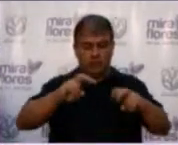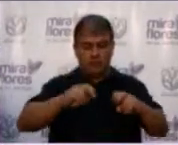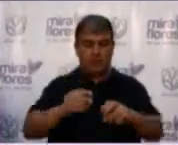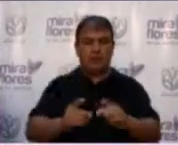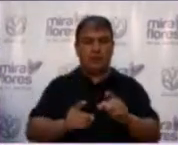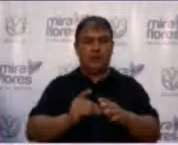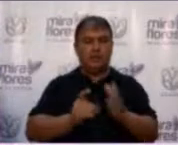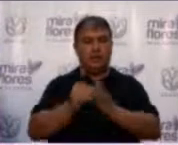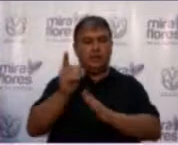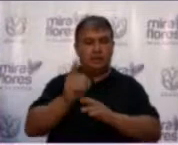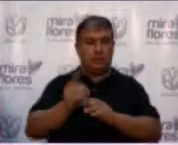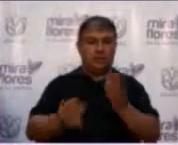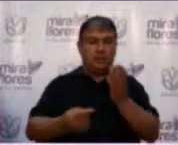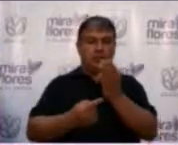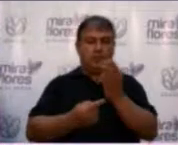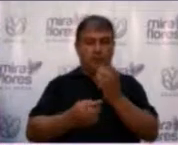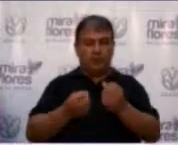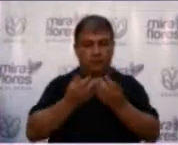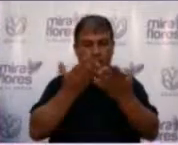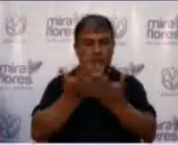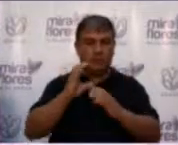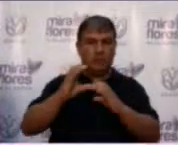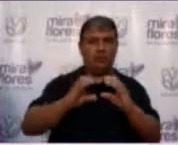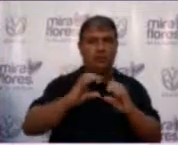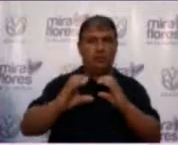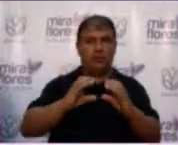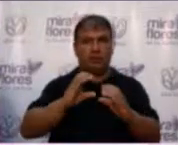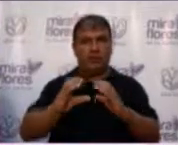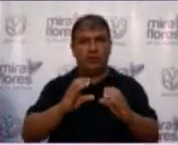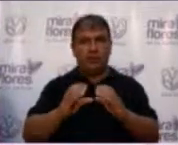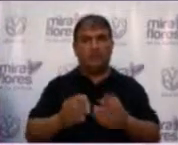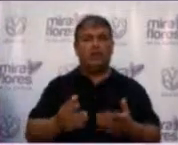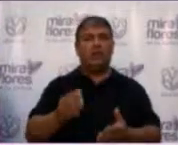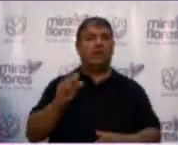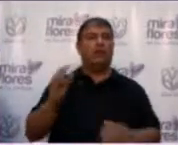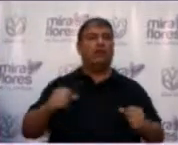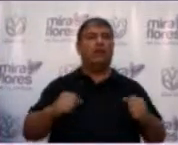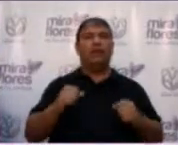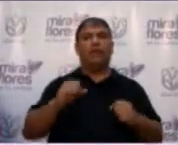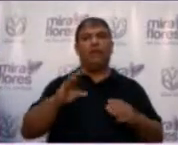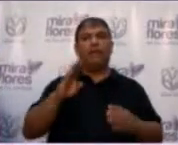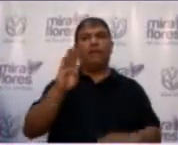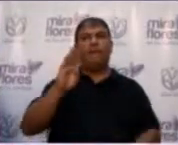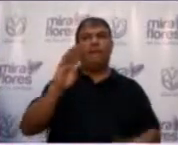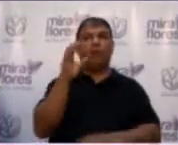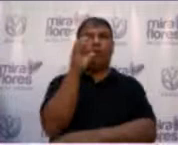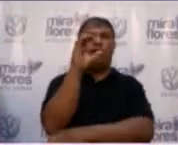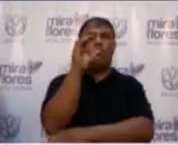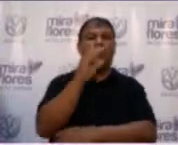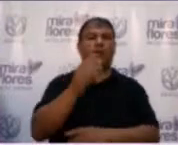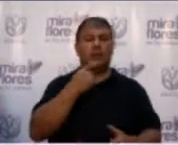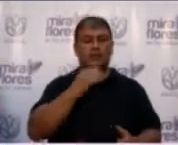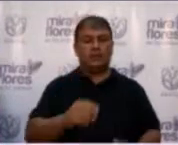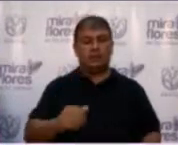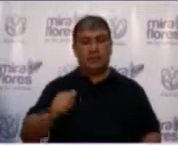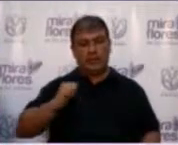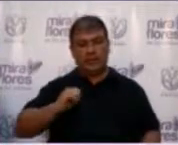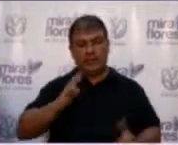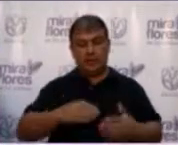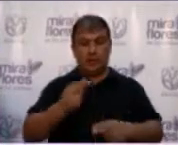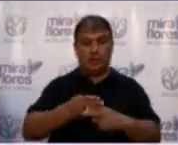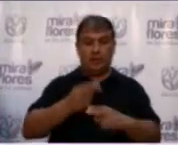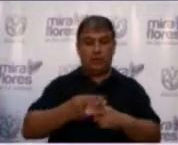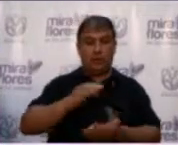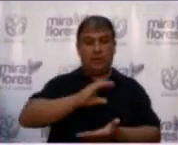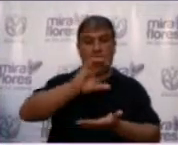en Tecnologías de la Información y las Comunicaciones Intel, Bogotá, Colombia. Señor alcalde, en nombre